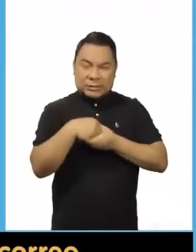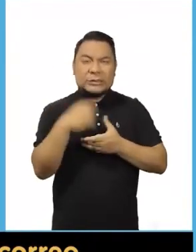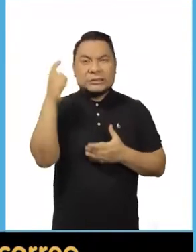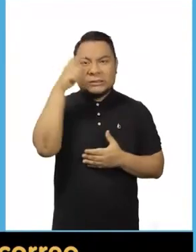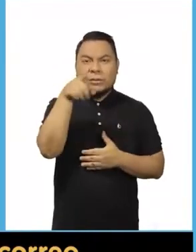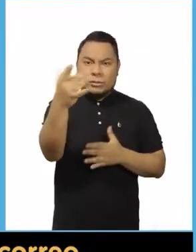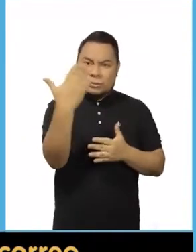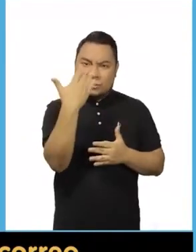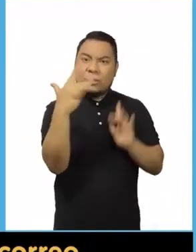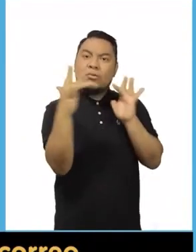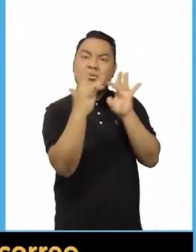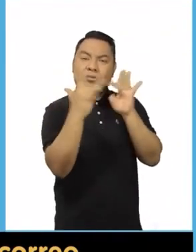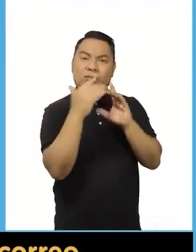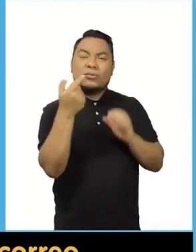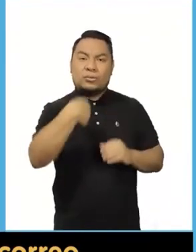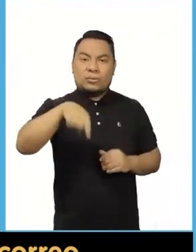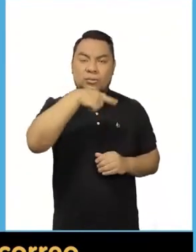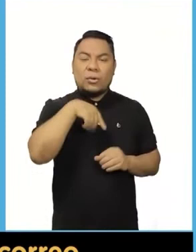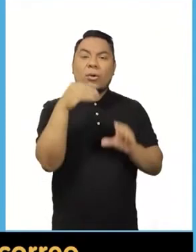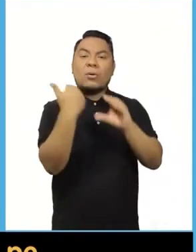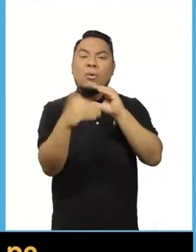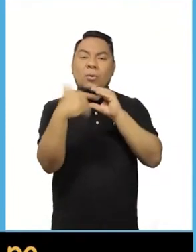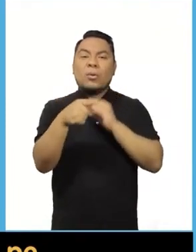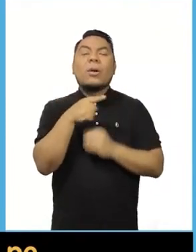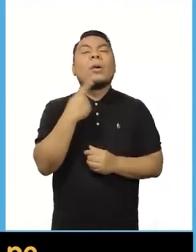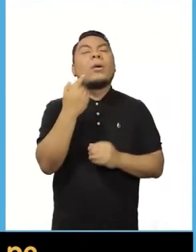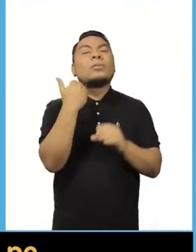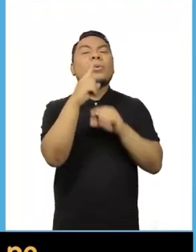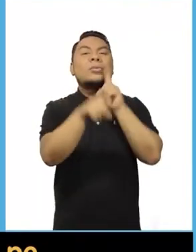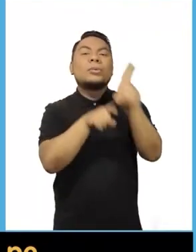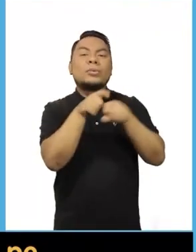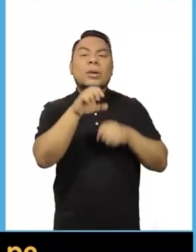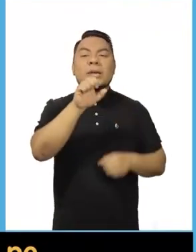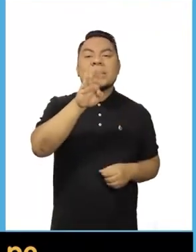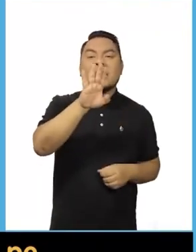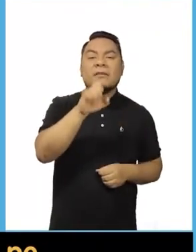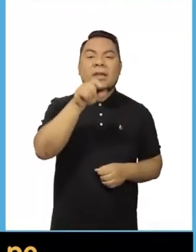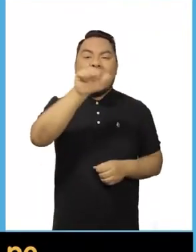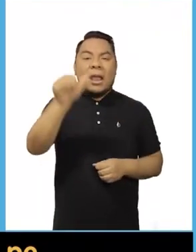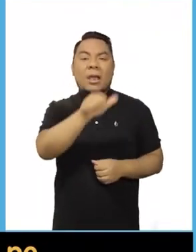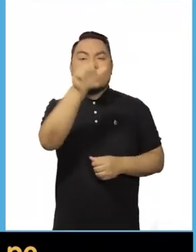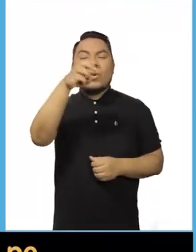multidiscapacidad, comunícate con nosotros a través del correo